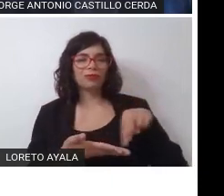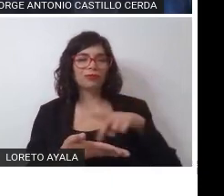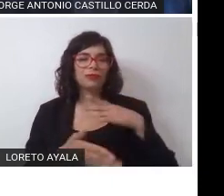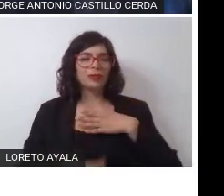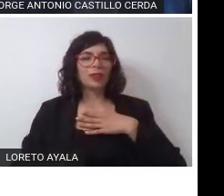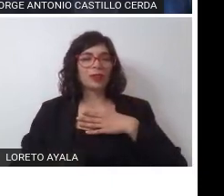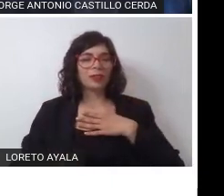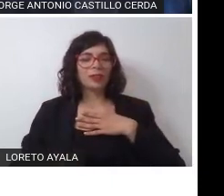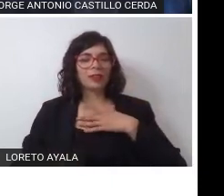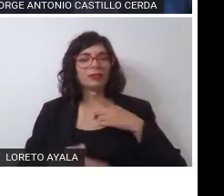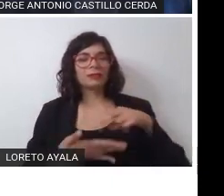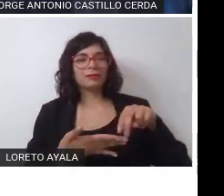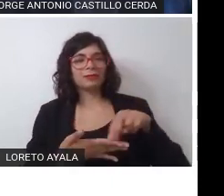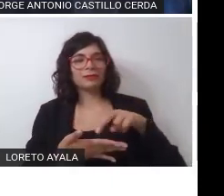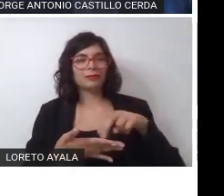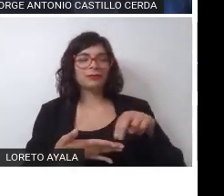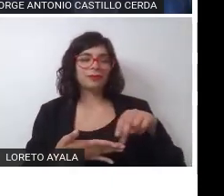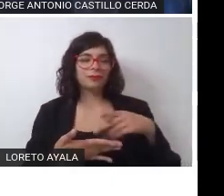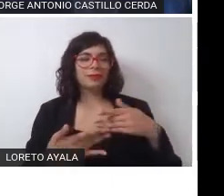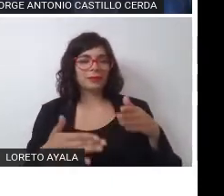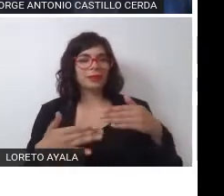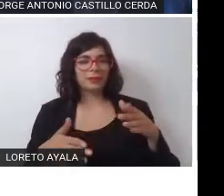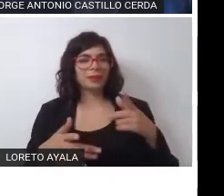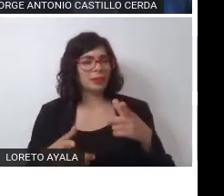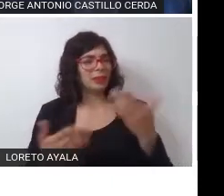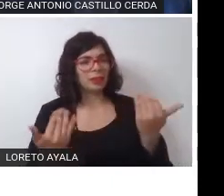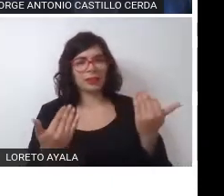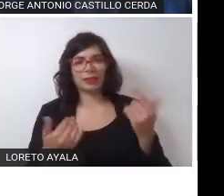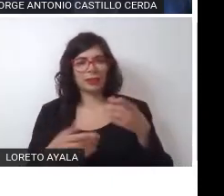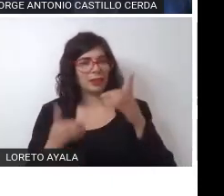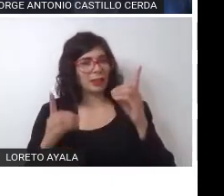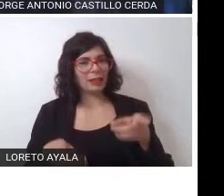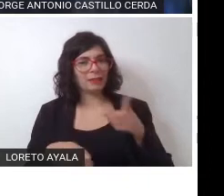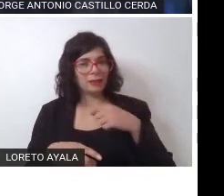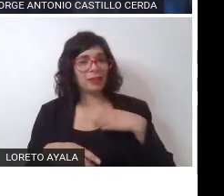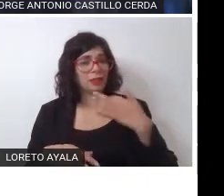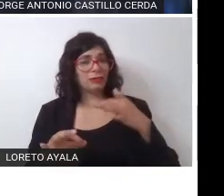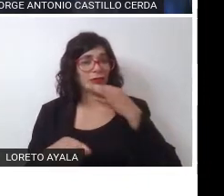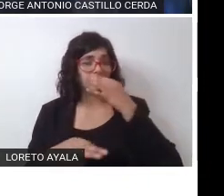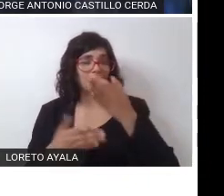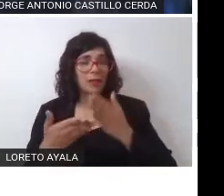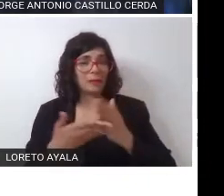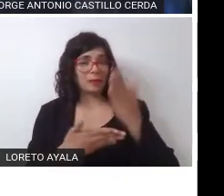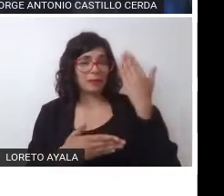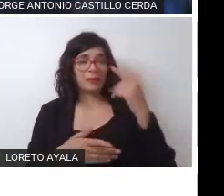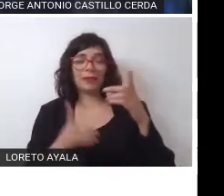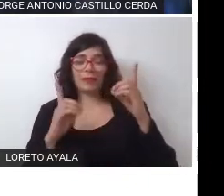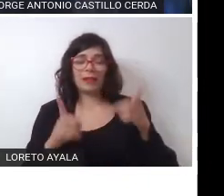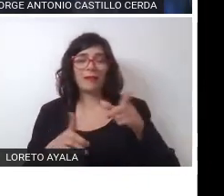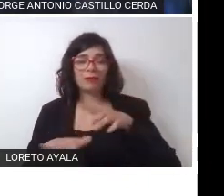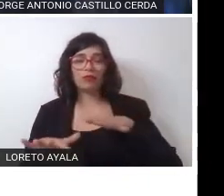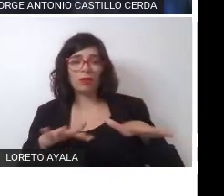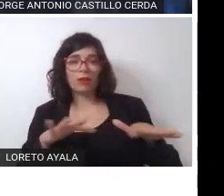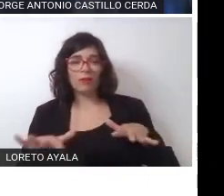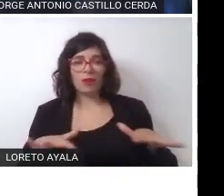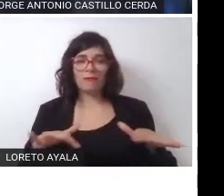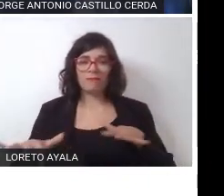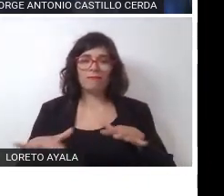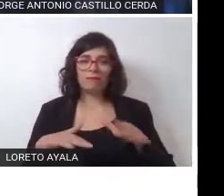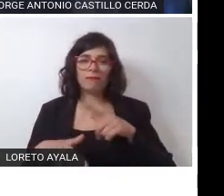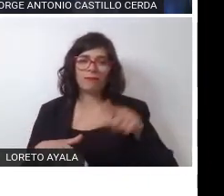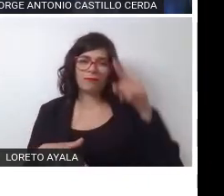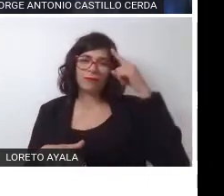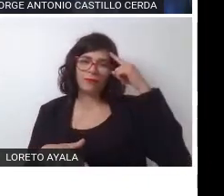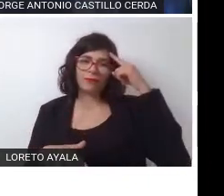me voy a encerrar. Muy bien. Sí, no, es necesario, Rodrigo, lo dijimos al principio. Necesitamos movernos, incluso uno mismo sabiendo